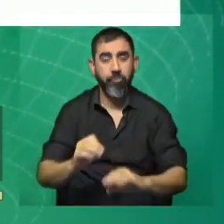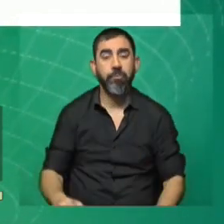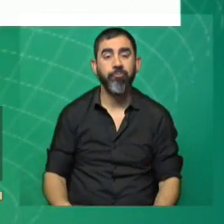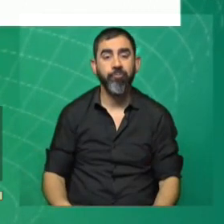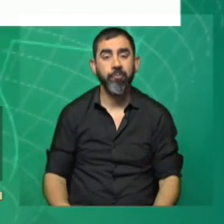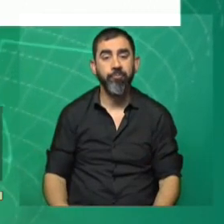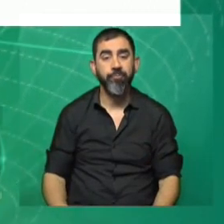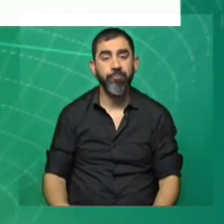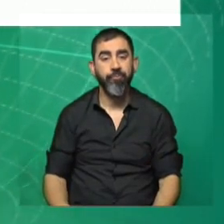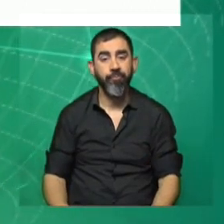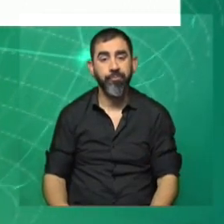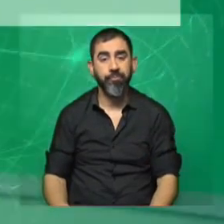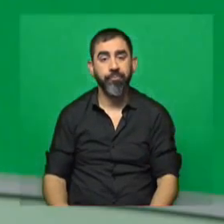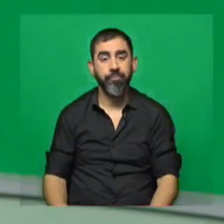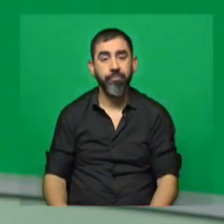mexicano.